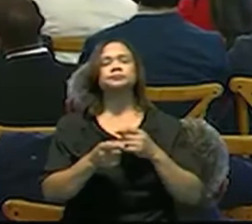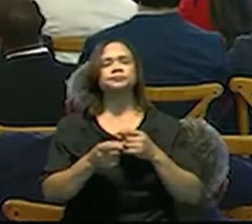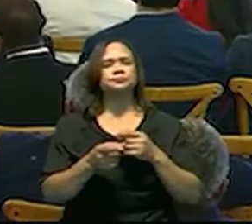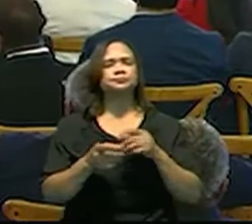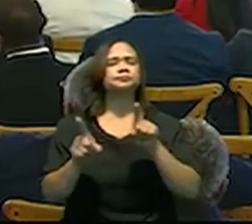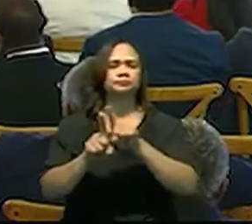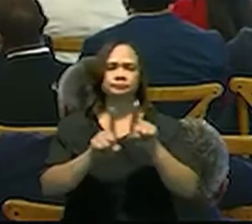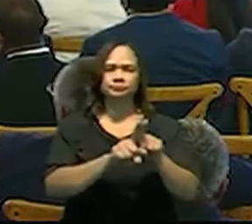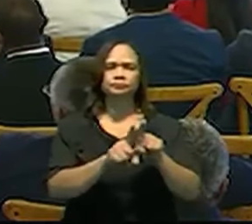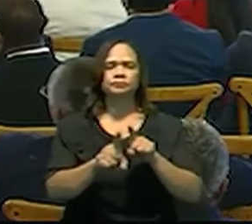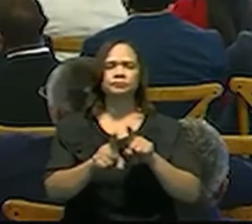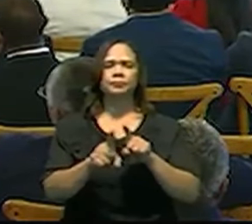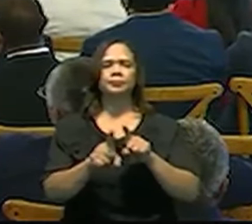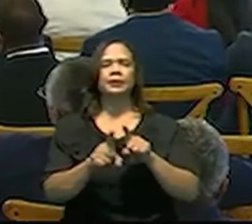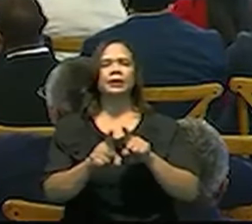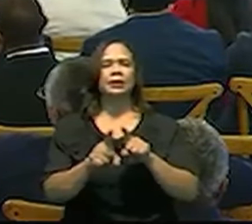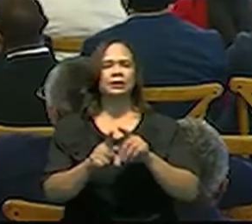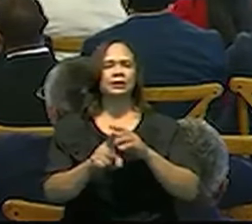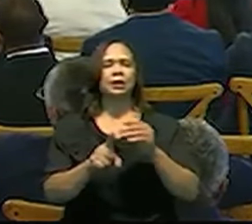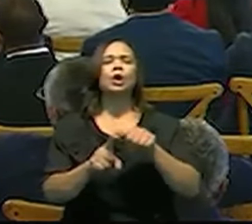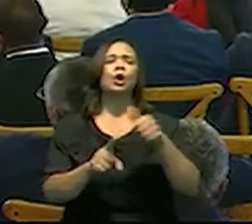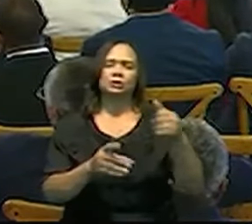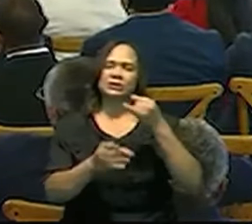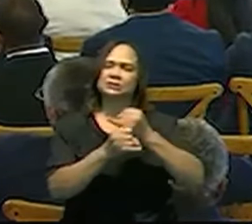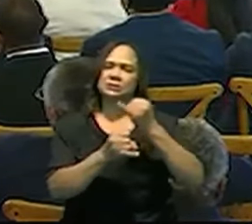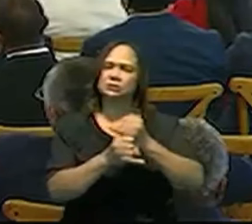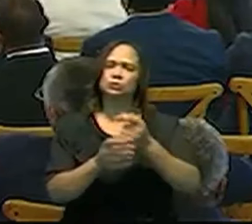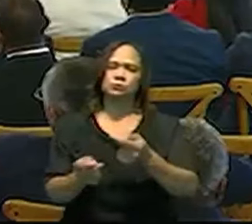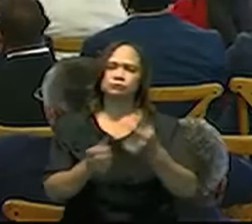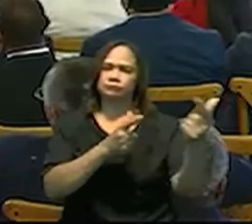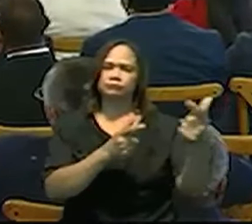de igual manera, le pasamos a mencionar otras instancias.